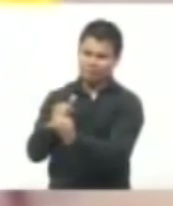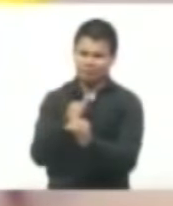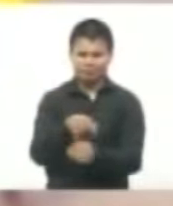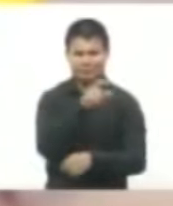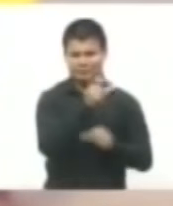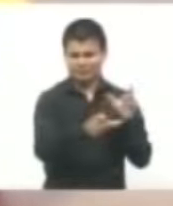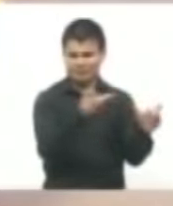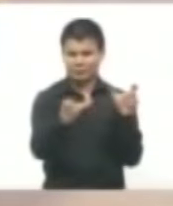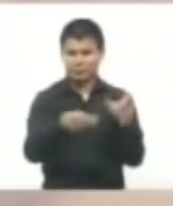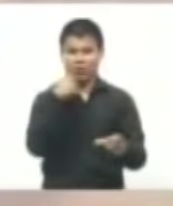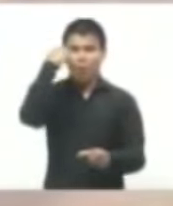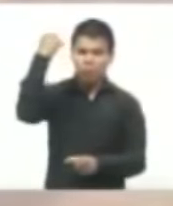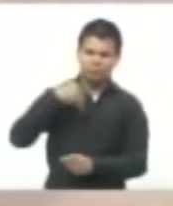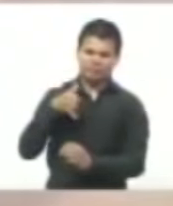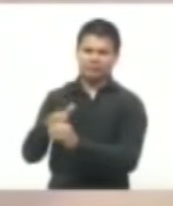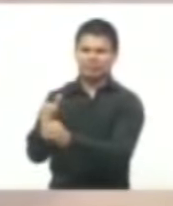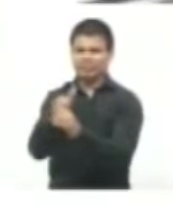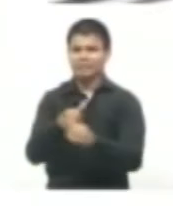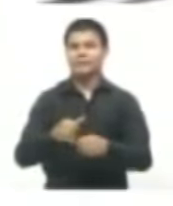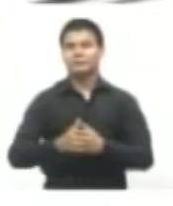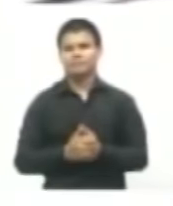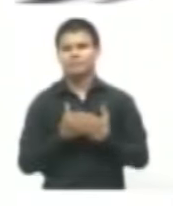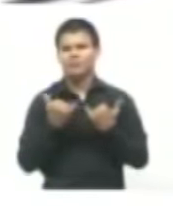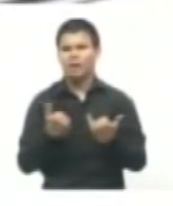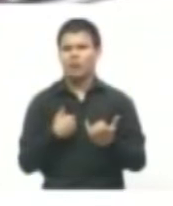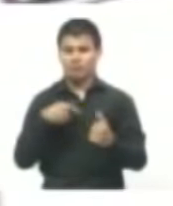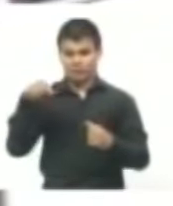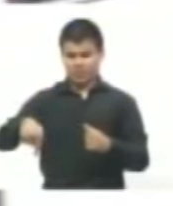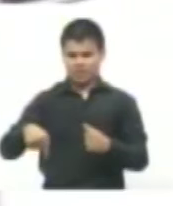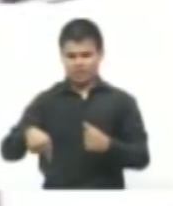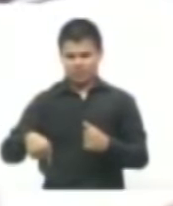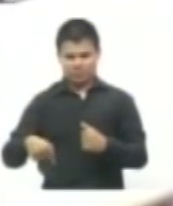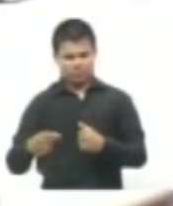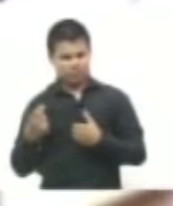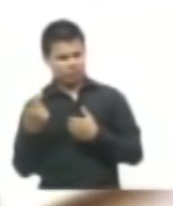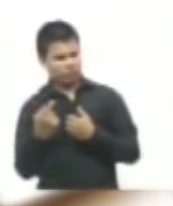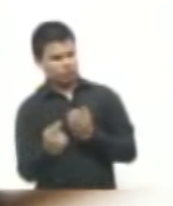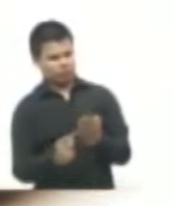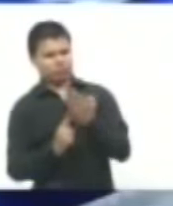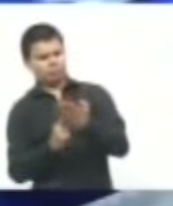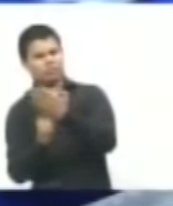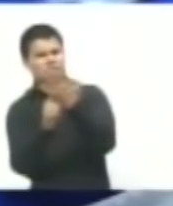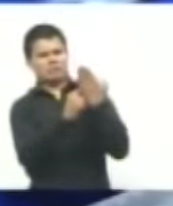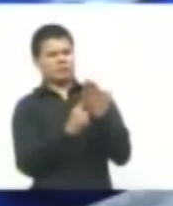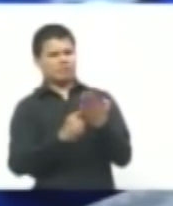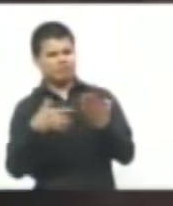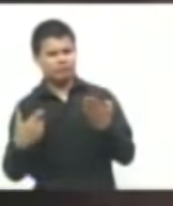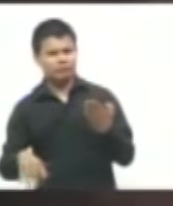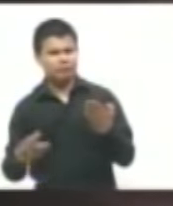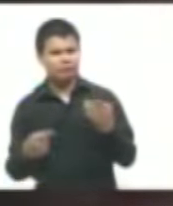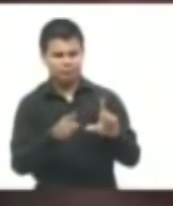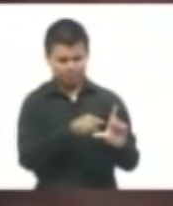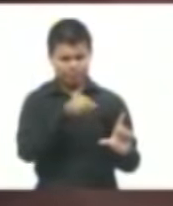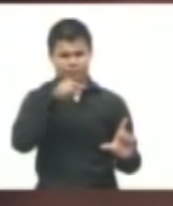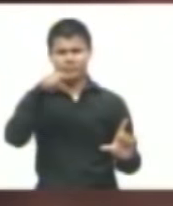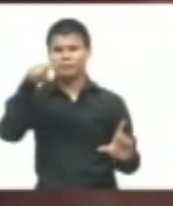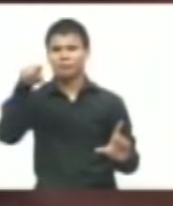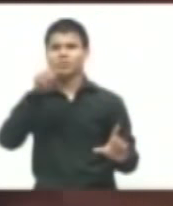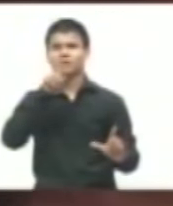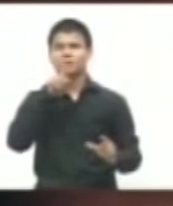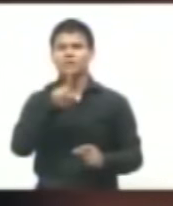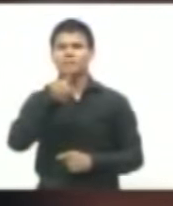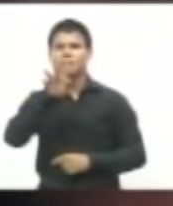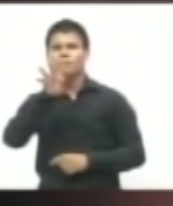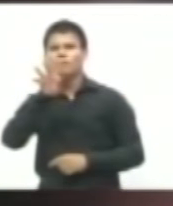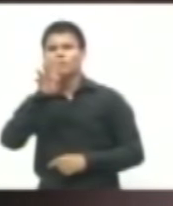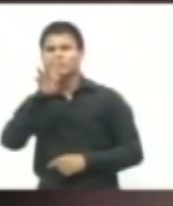2016 fue el año con mayor número de casos reportados en décadas. Un total de 104.025 casos se registraron en todo el